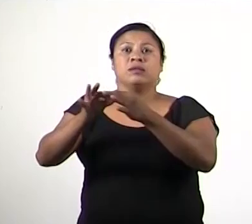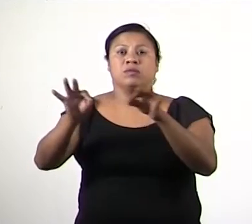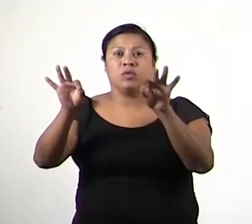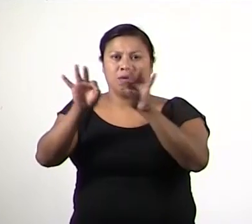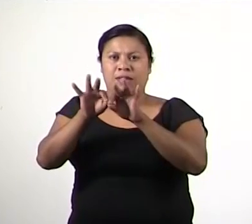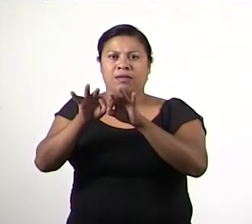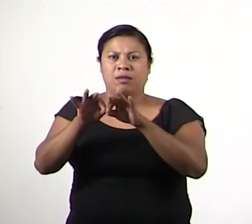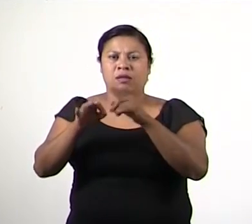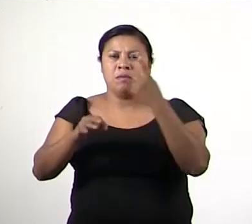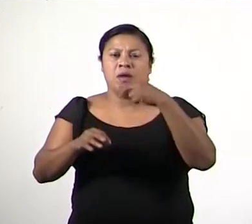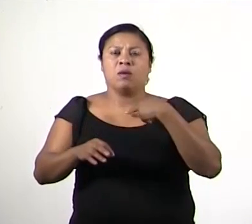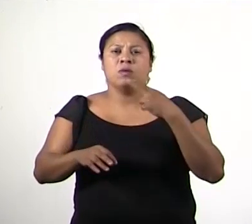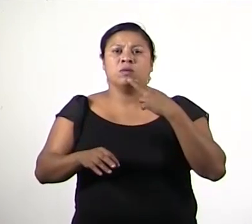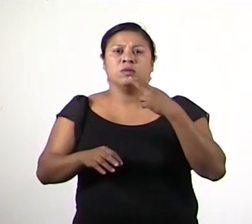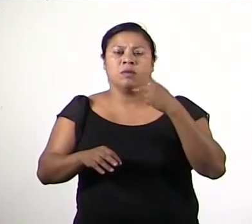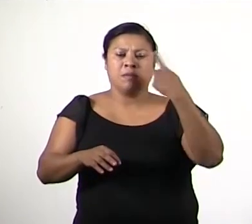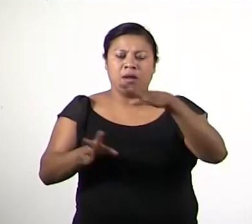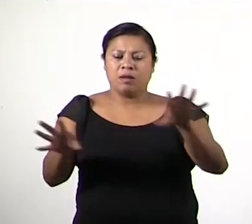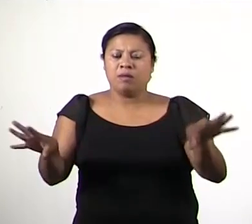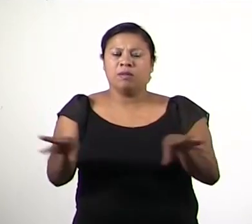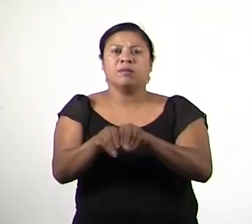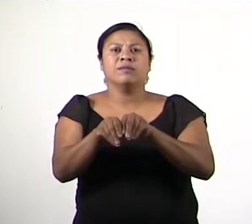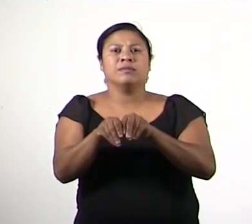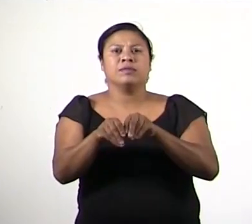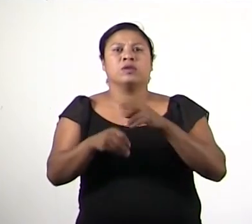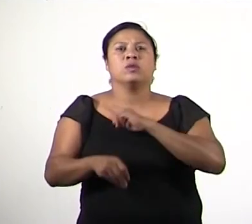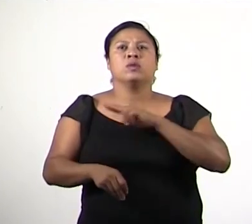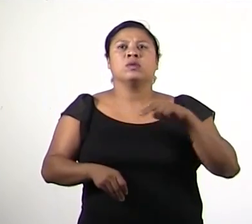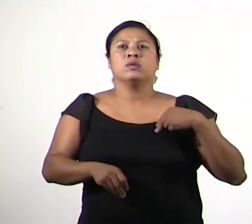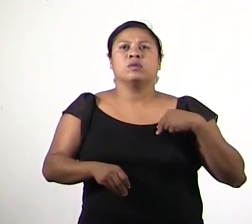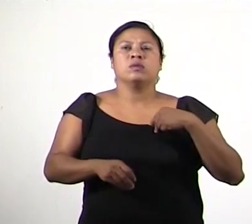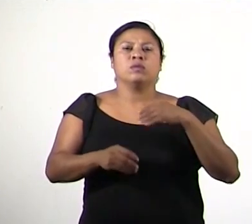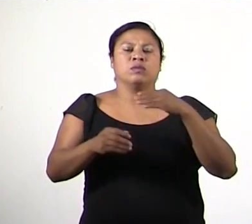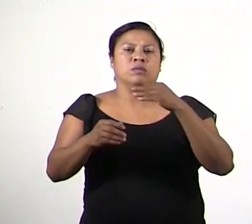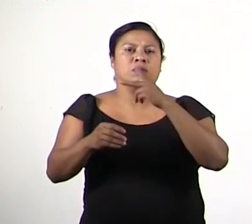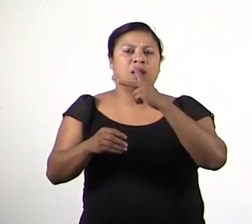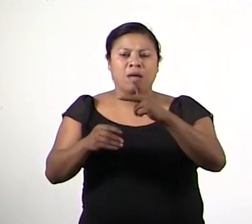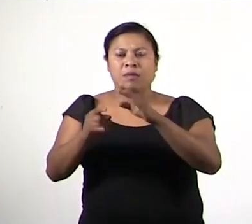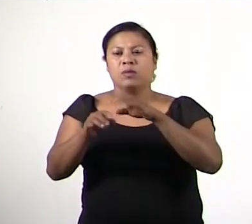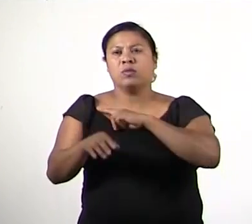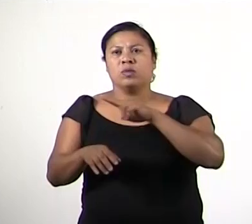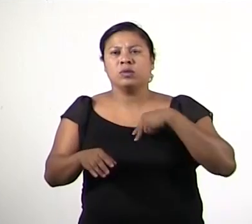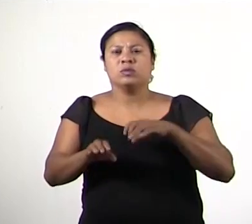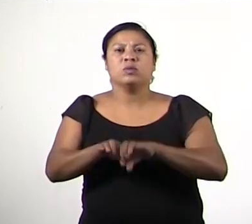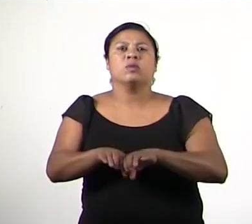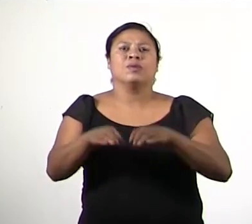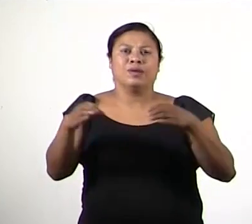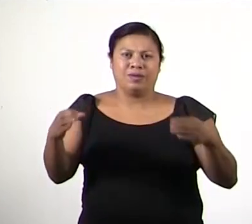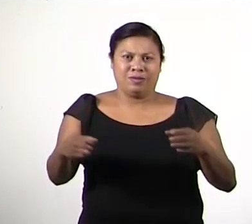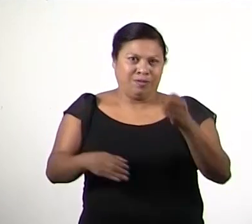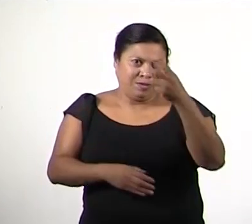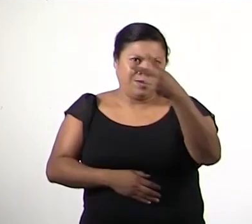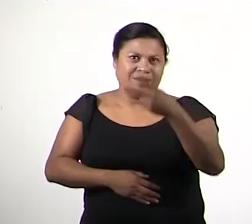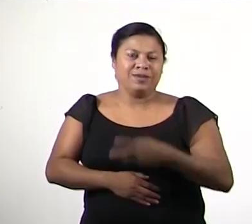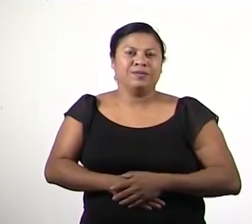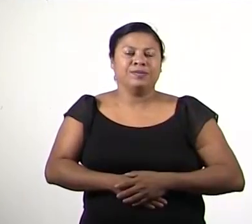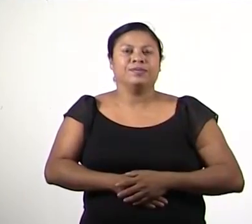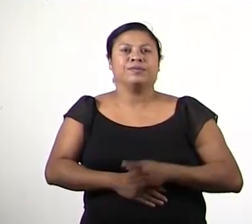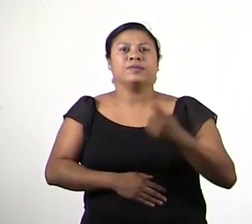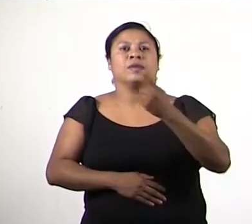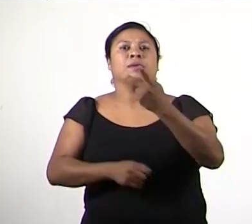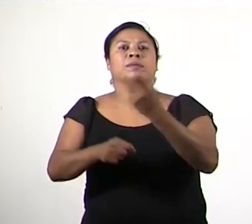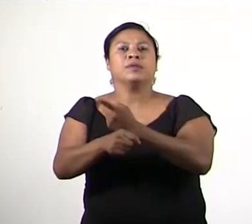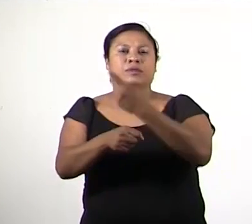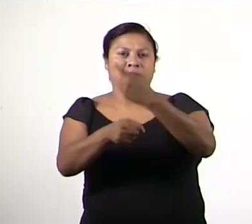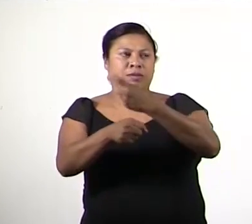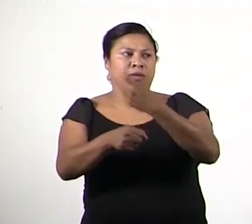a servir para organizar nuestro texto. ¿Sale? ¿Qué pasó